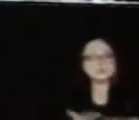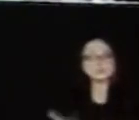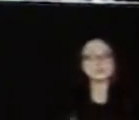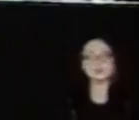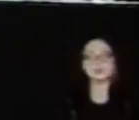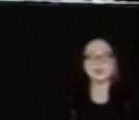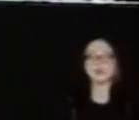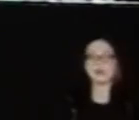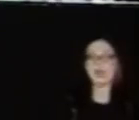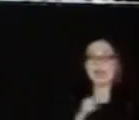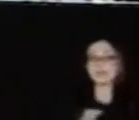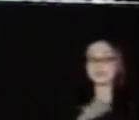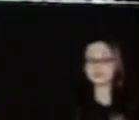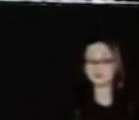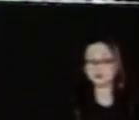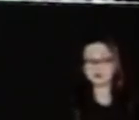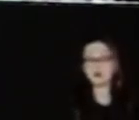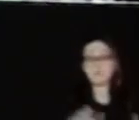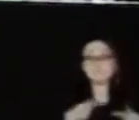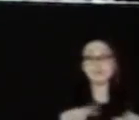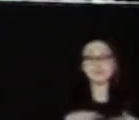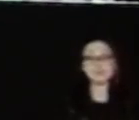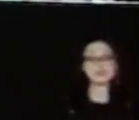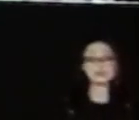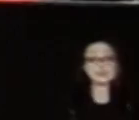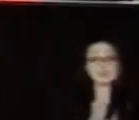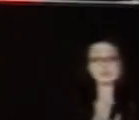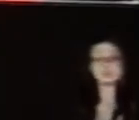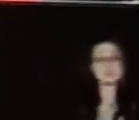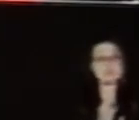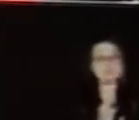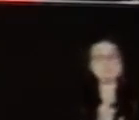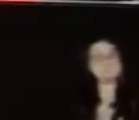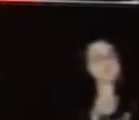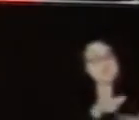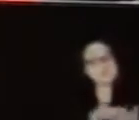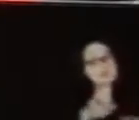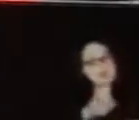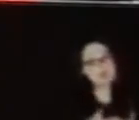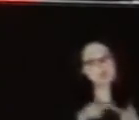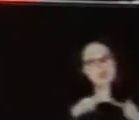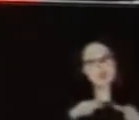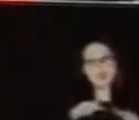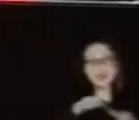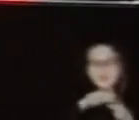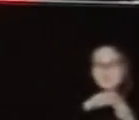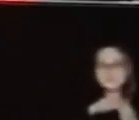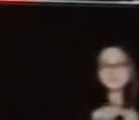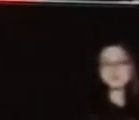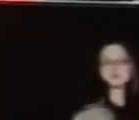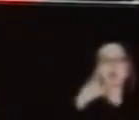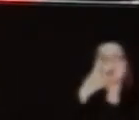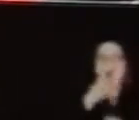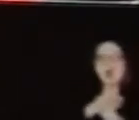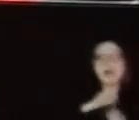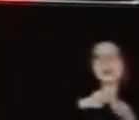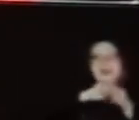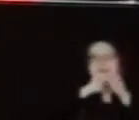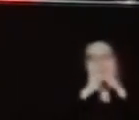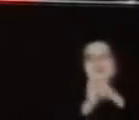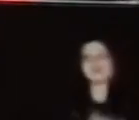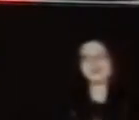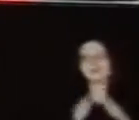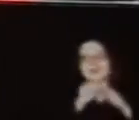por mandato del pueblo, iniciamos hoy la cuarta transformación política de México.